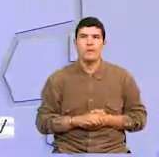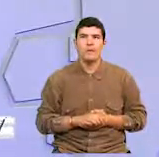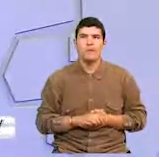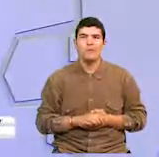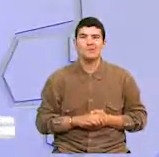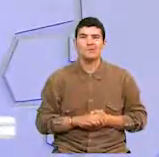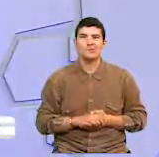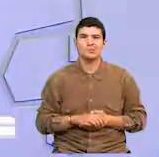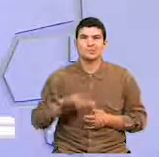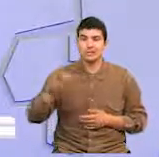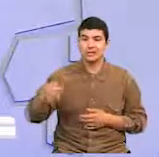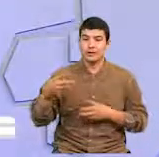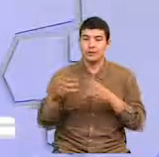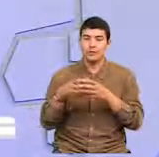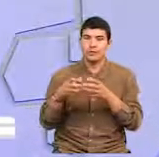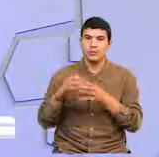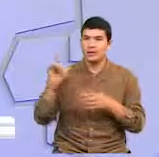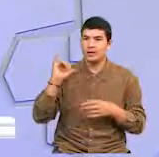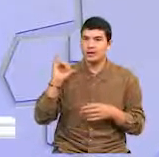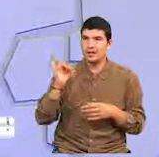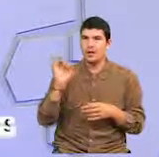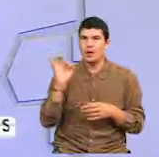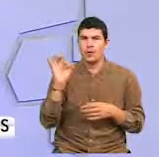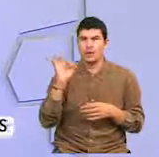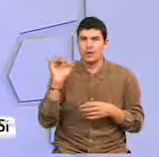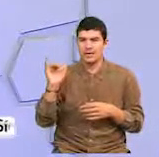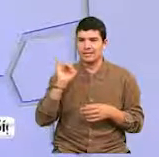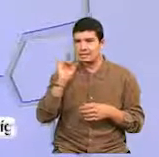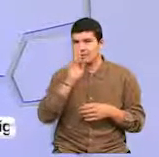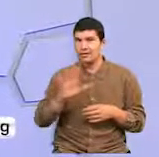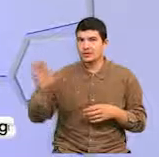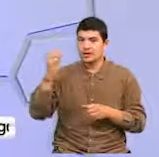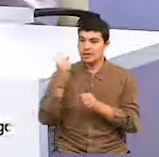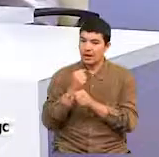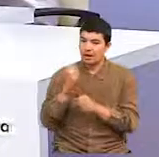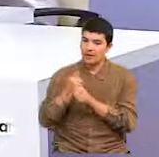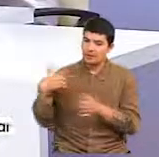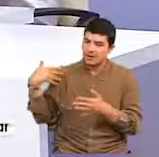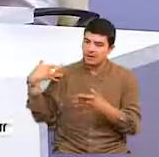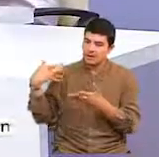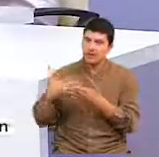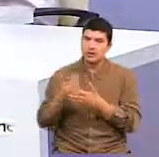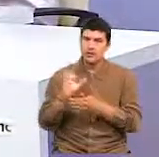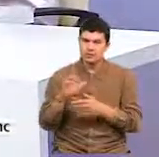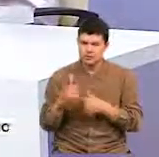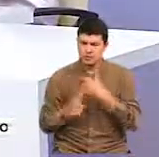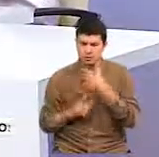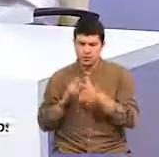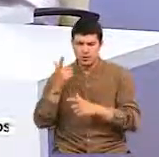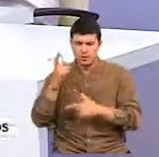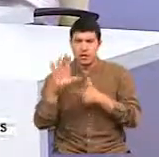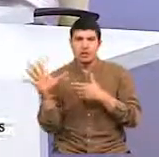la segunda división, pues obviamente, o el Ejército Nacional viene trabajando fuertemente con esa lucha de todos los grupos armados, todas